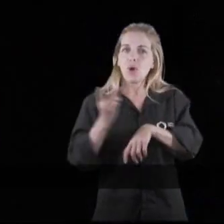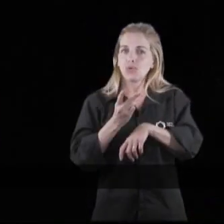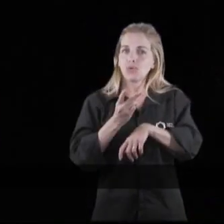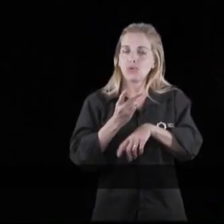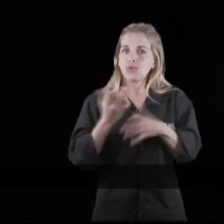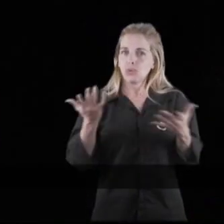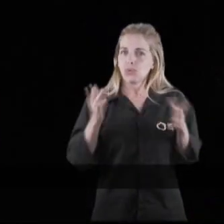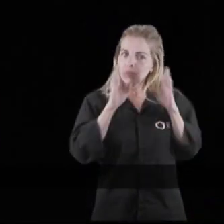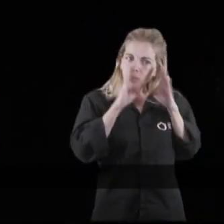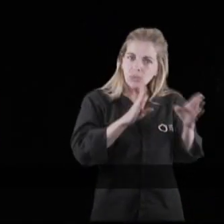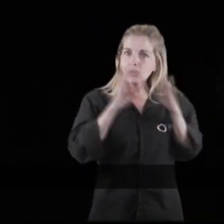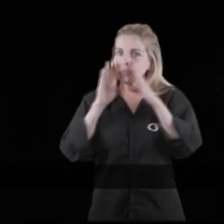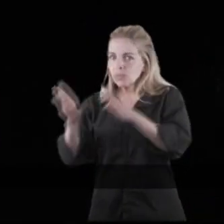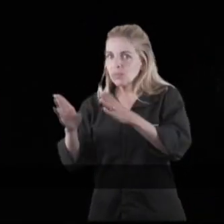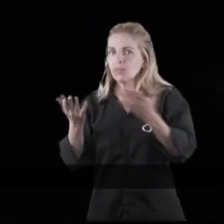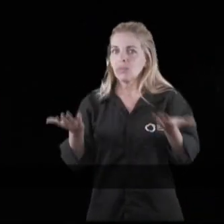de